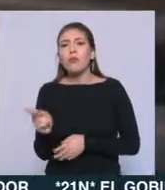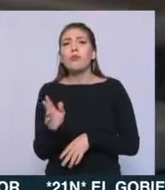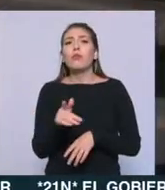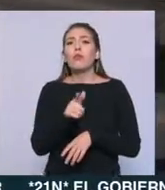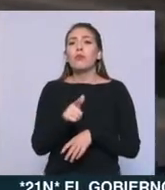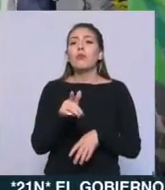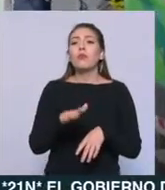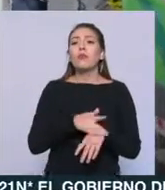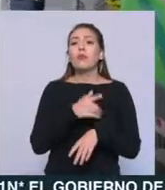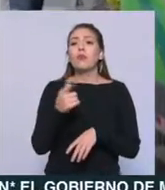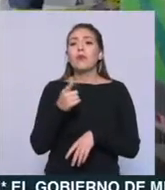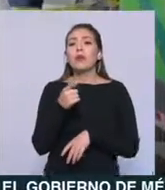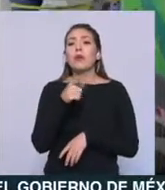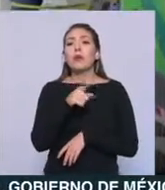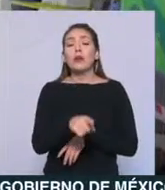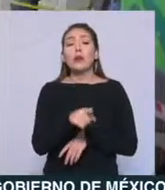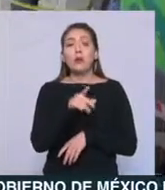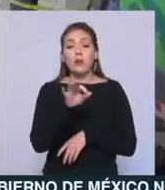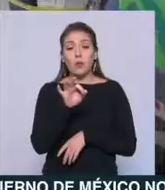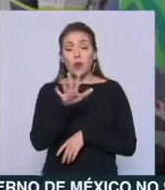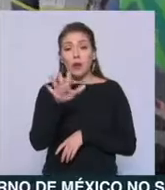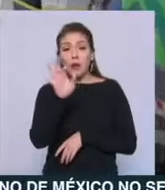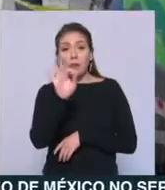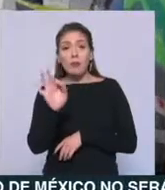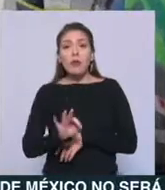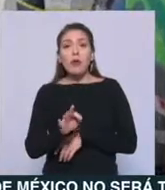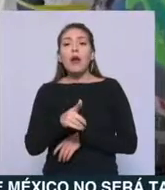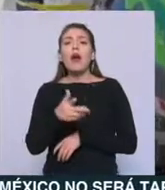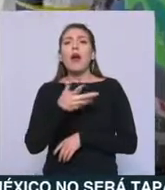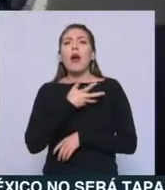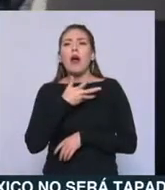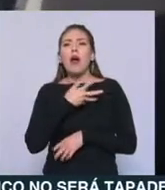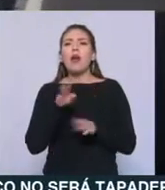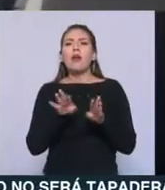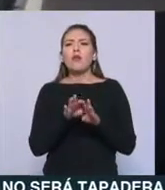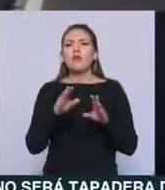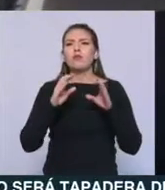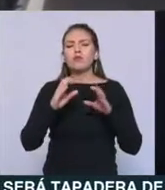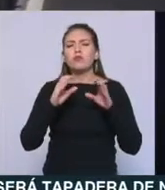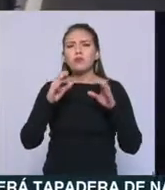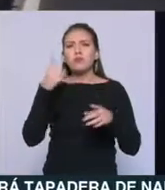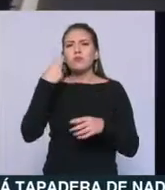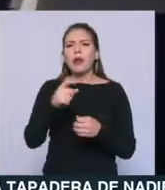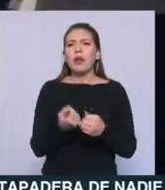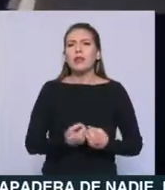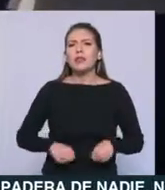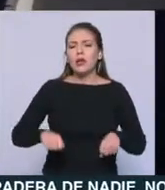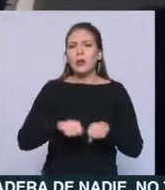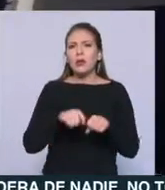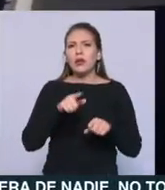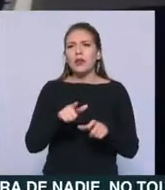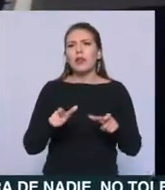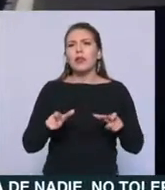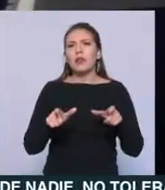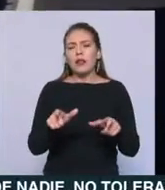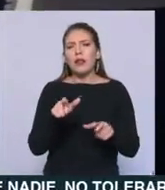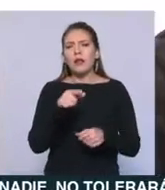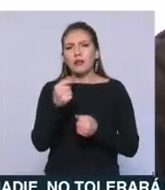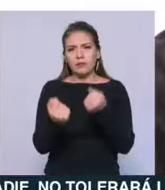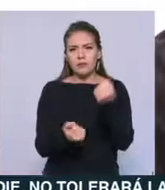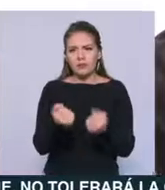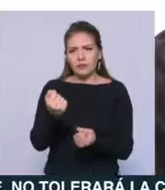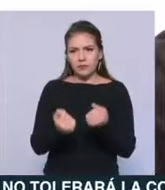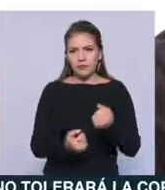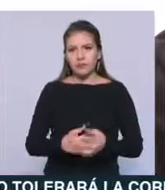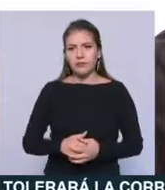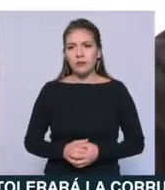40% de 175 naciones han adoptado los estándares prioritarios de seguridad vehicular como lo recomienda las Naciones Unidas.